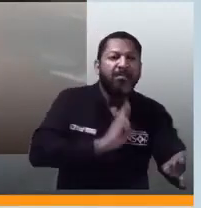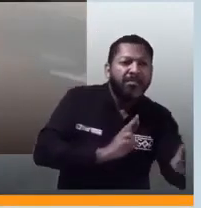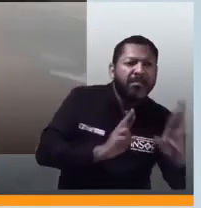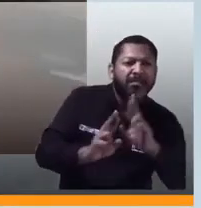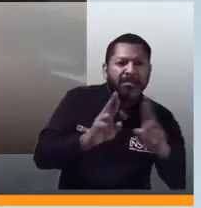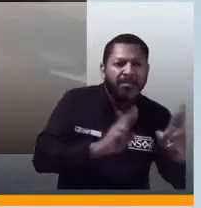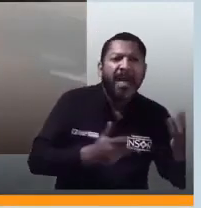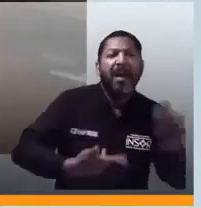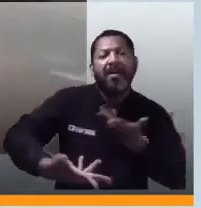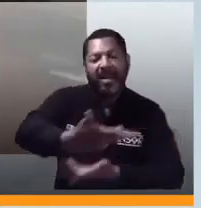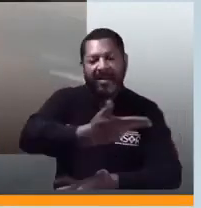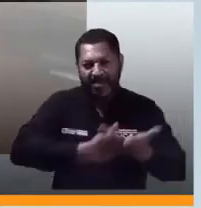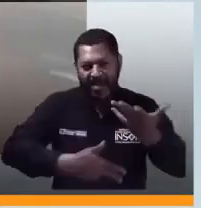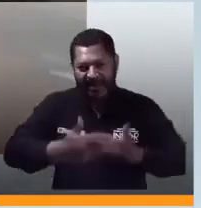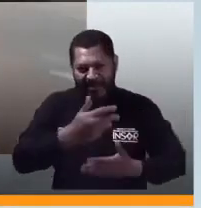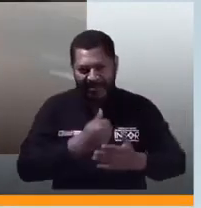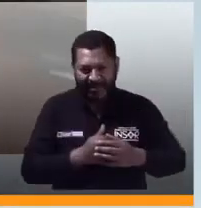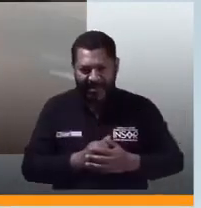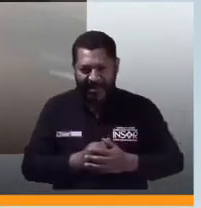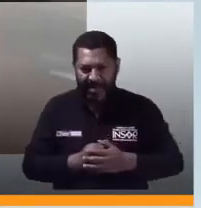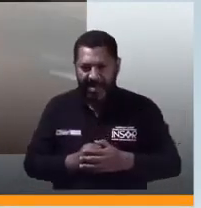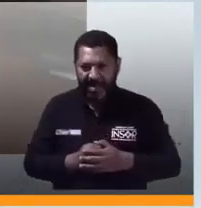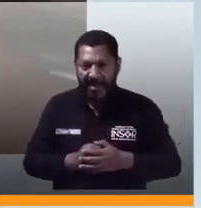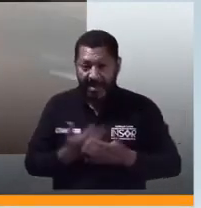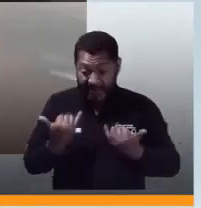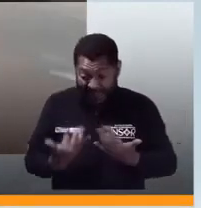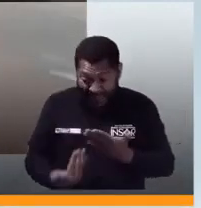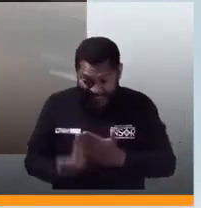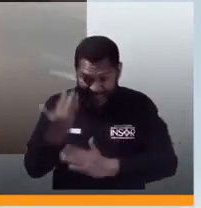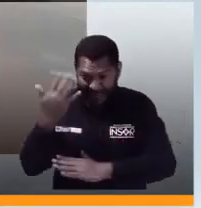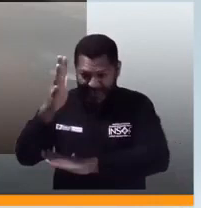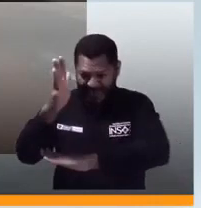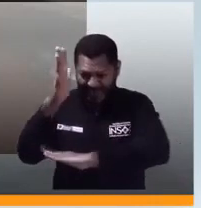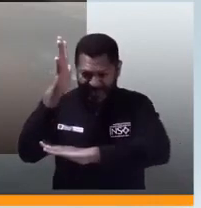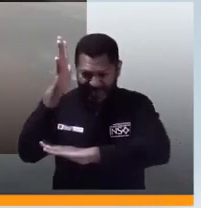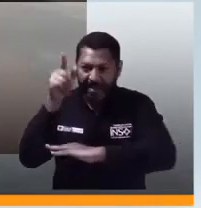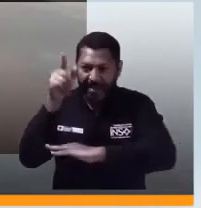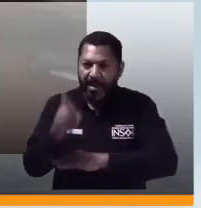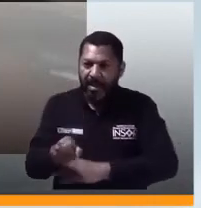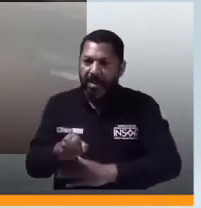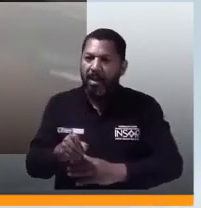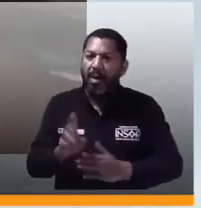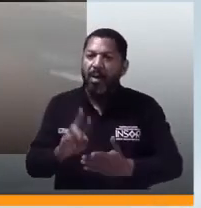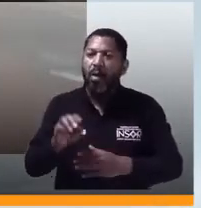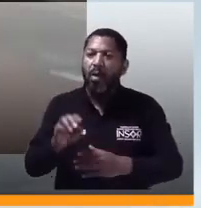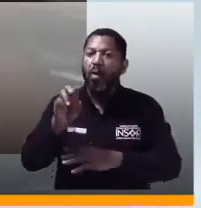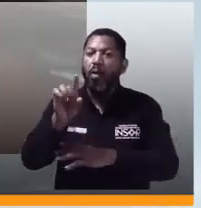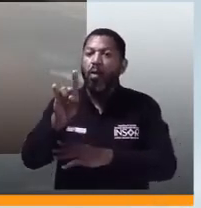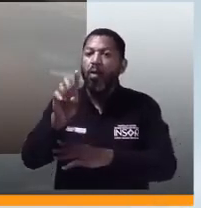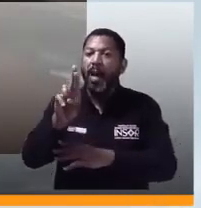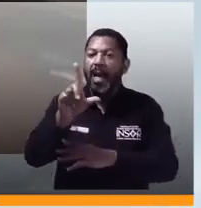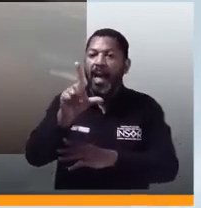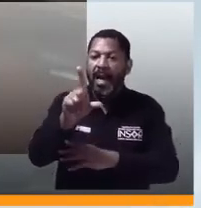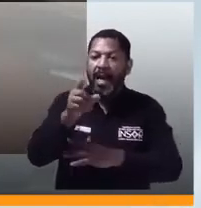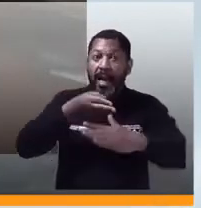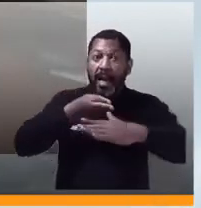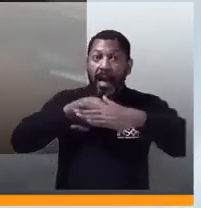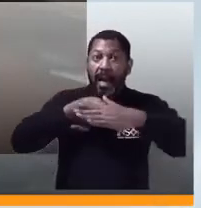panel. Para ello, al inicio de este panel dimos una URL para ingresar a